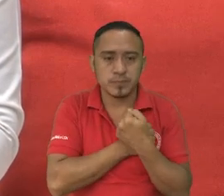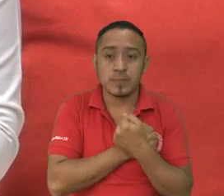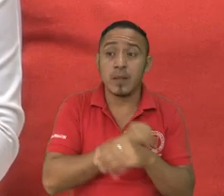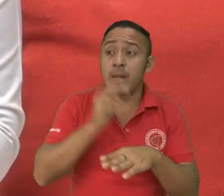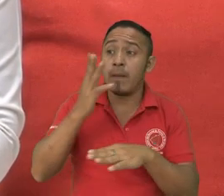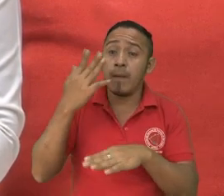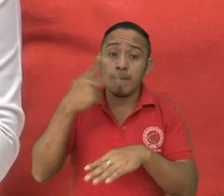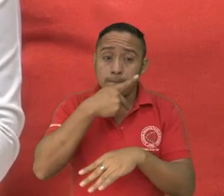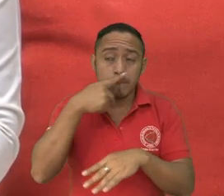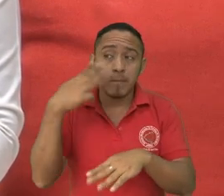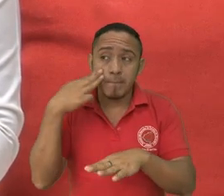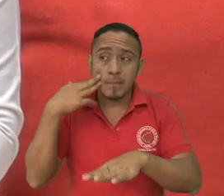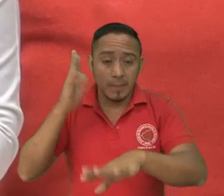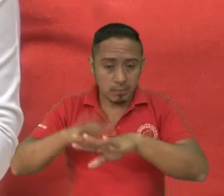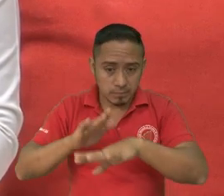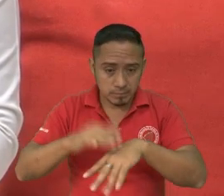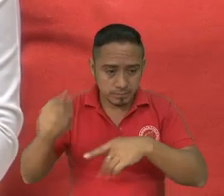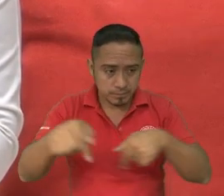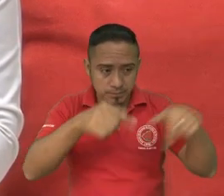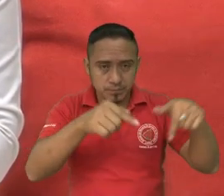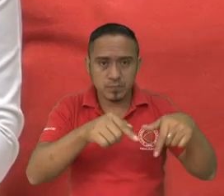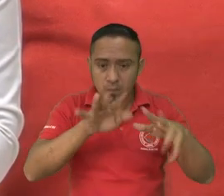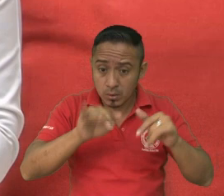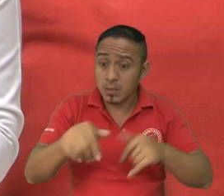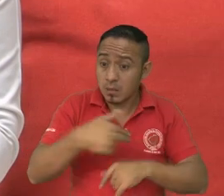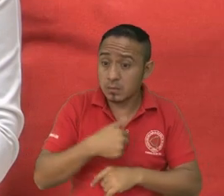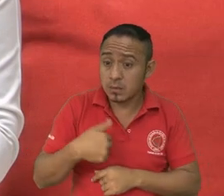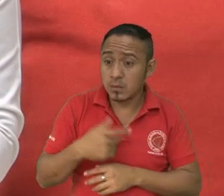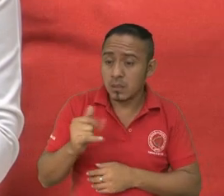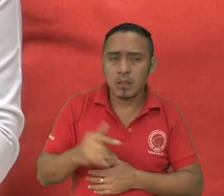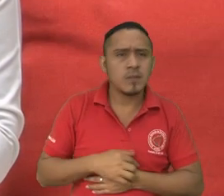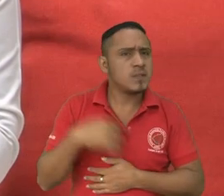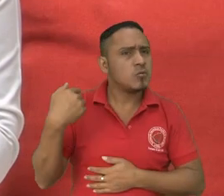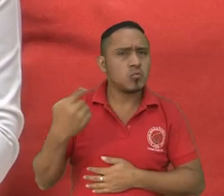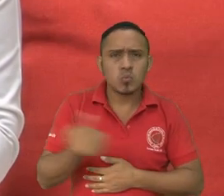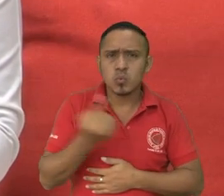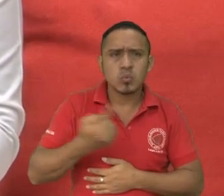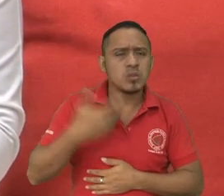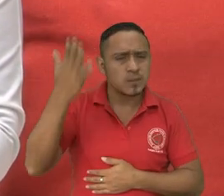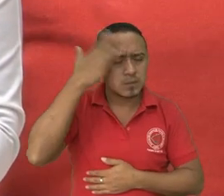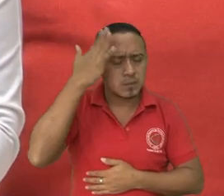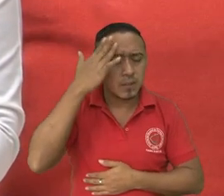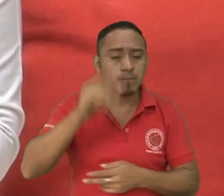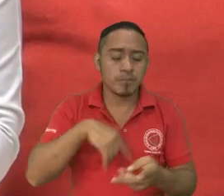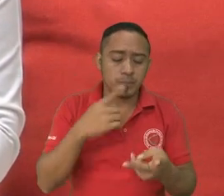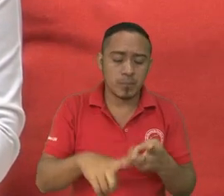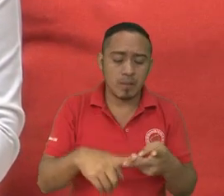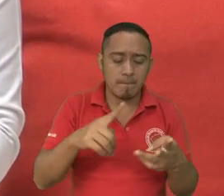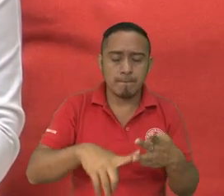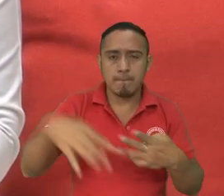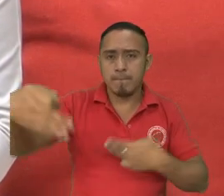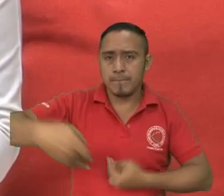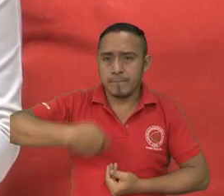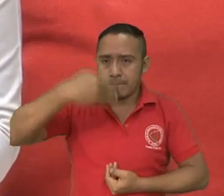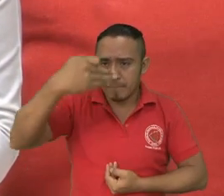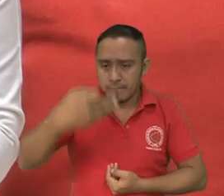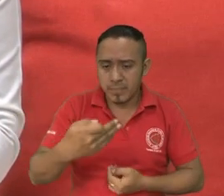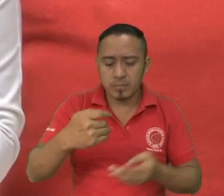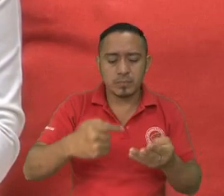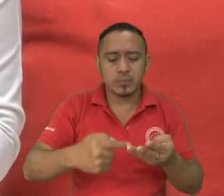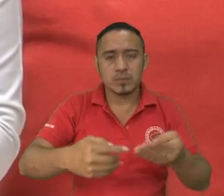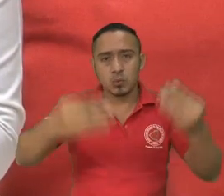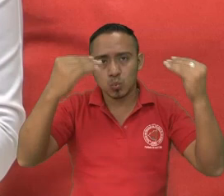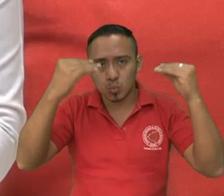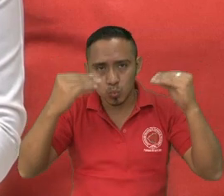necesidad que el padre esté encima de él, y hiciste tus tareas, él las tiene que cumplir, ser disciplinado,